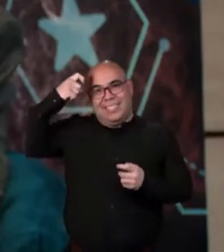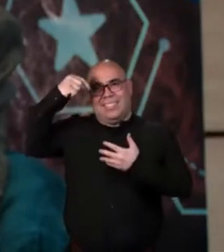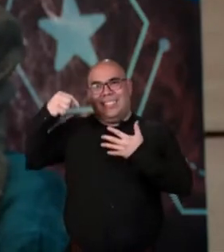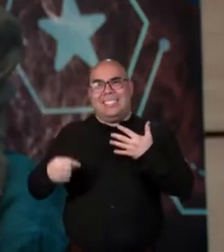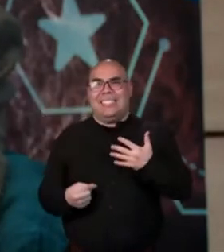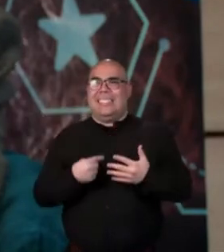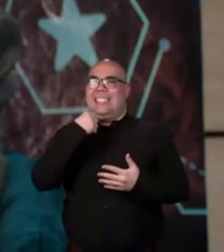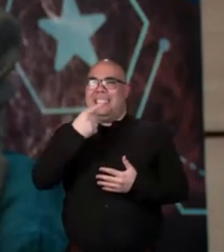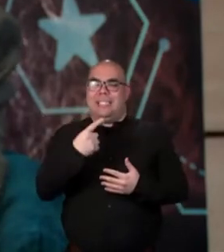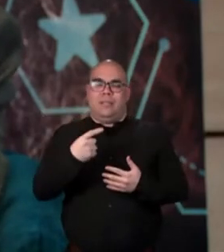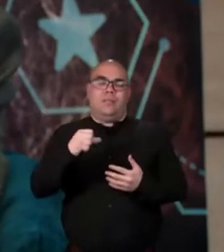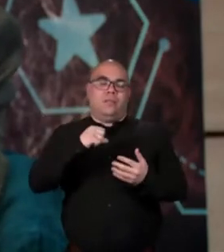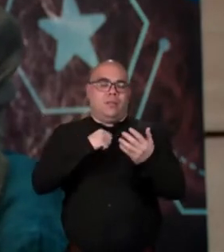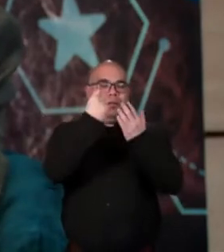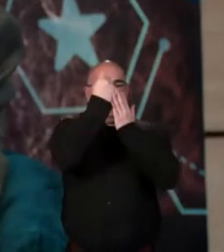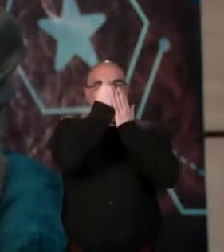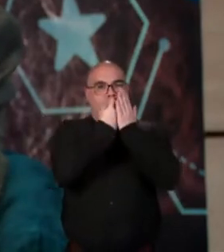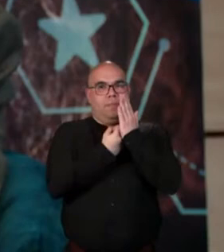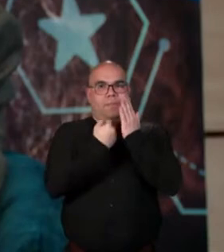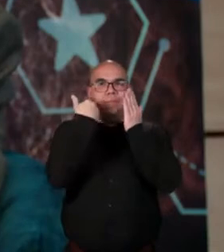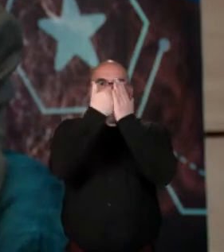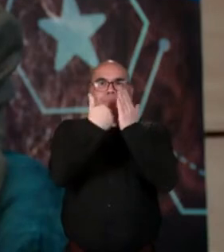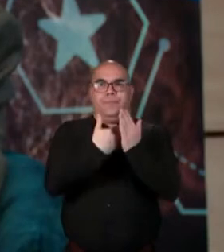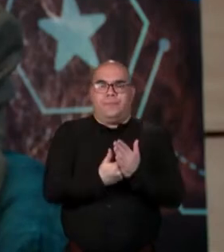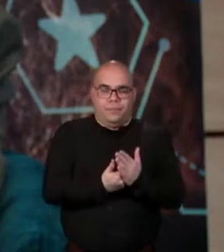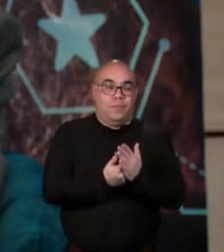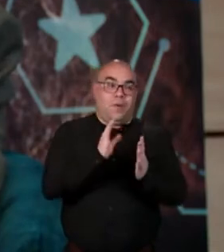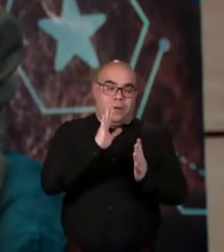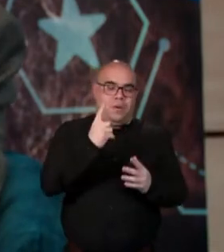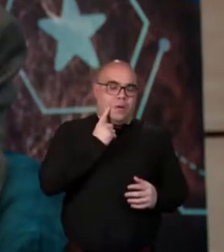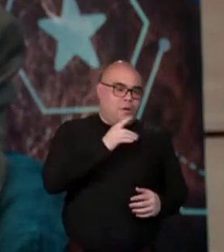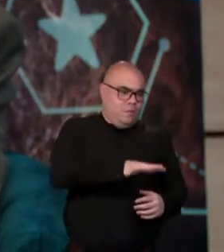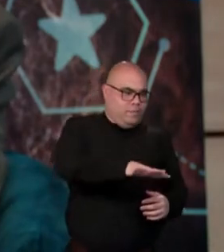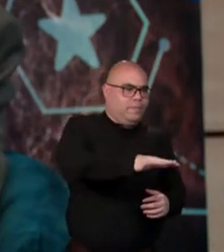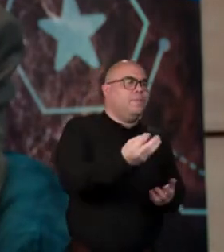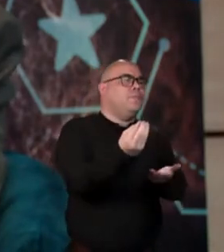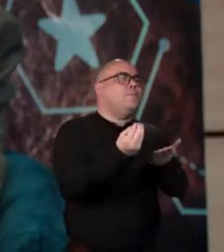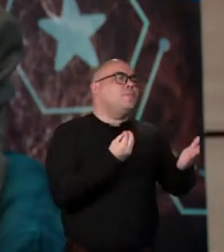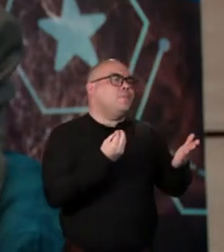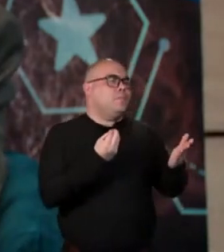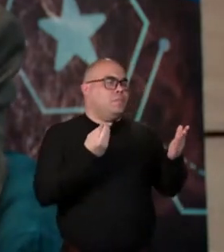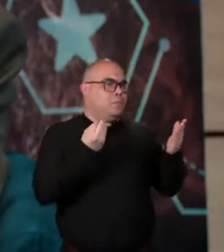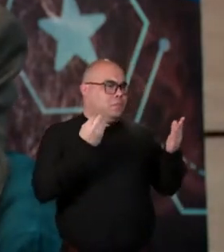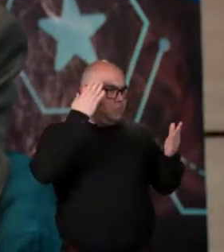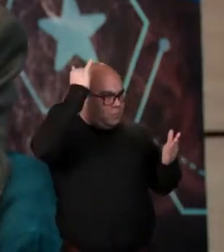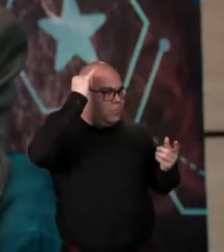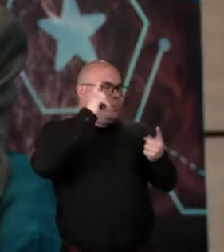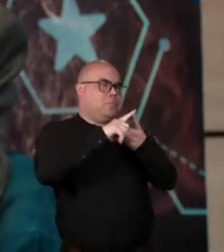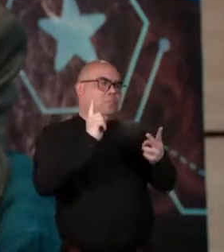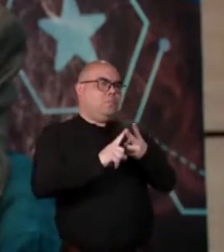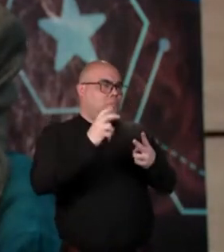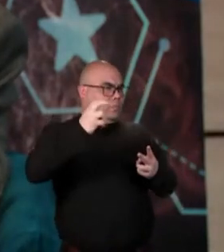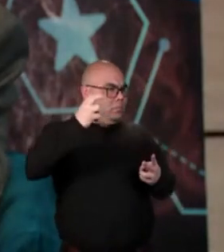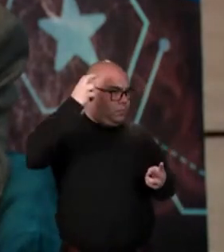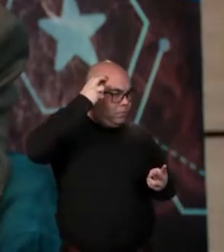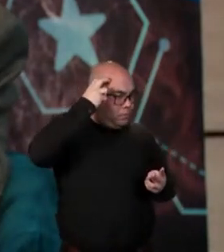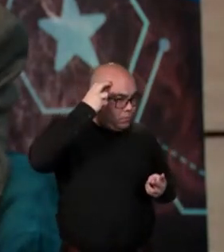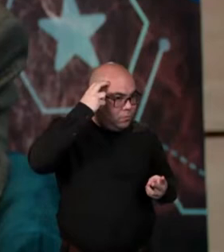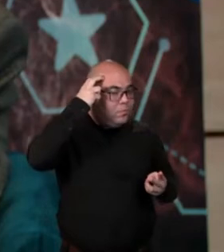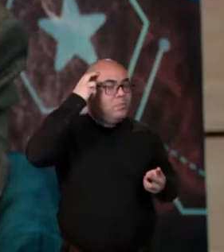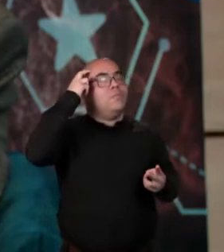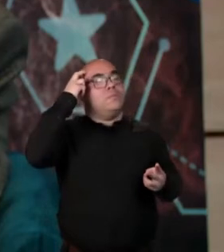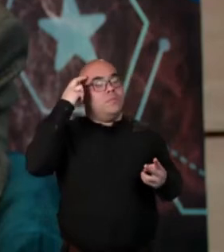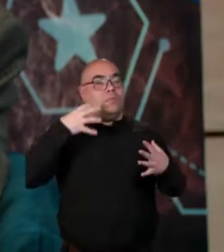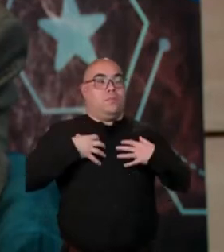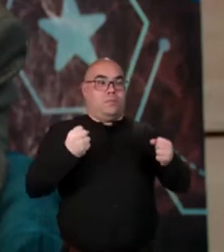una batería de evaluar condiciones académicas claro funciones cognitivas riesgos de salud física y mental de